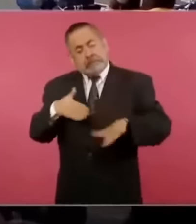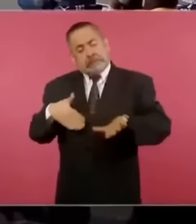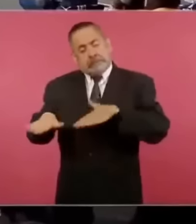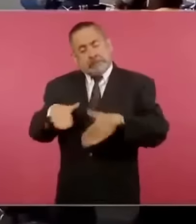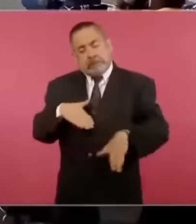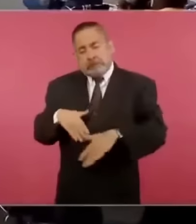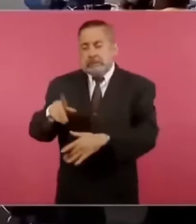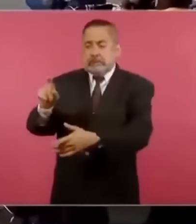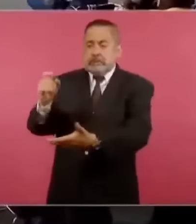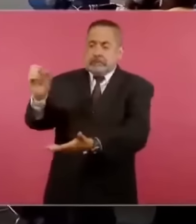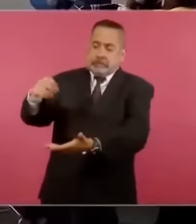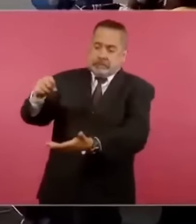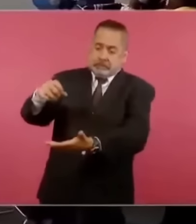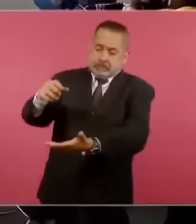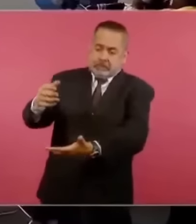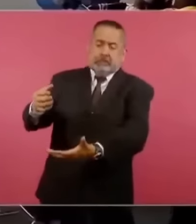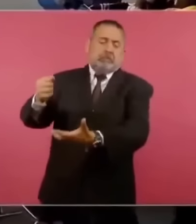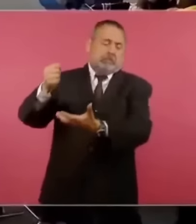traer agua,